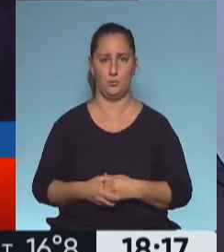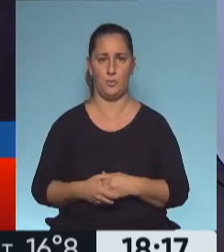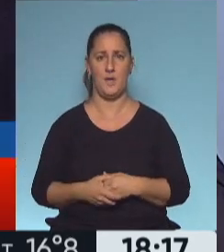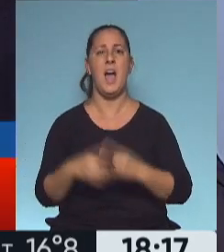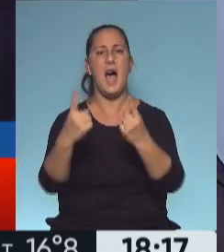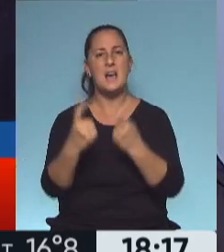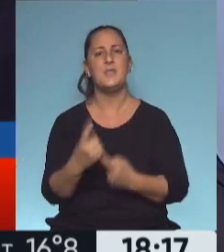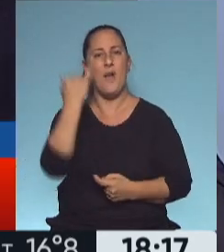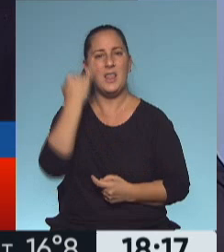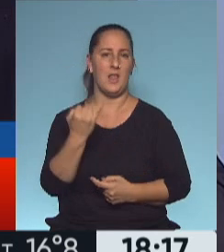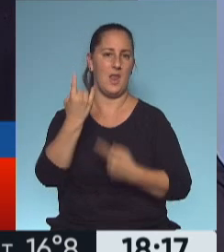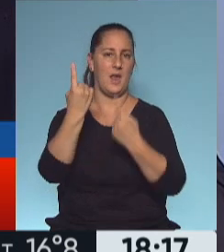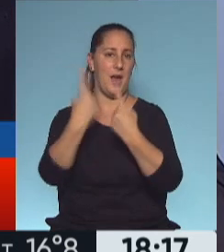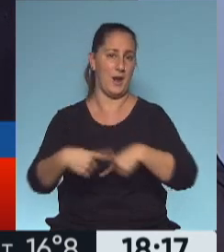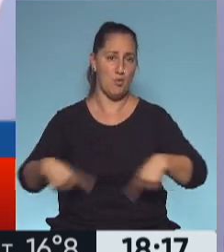tener recursos.